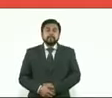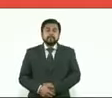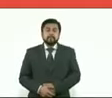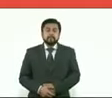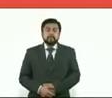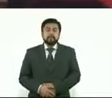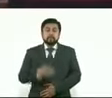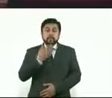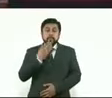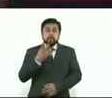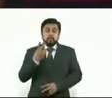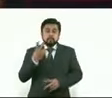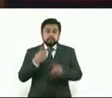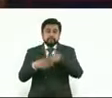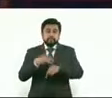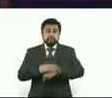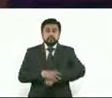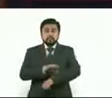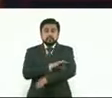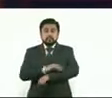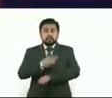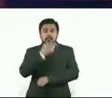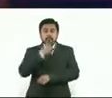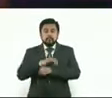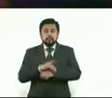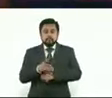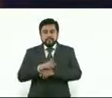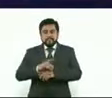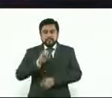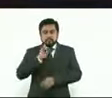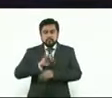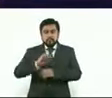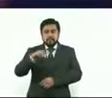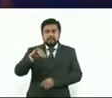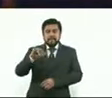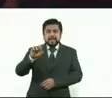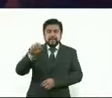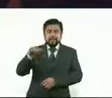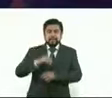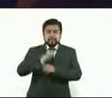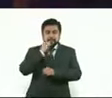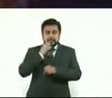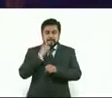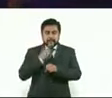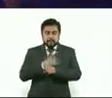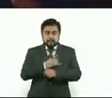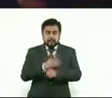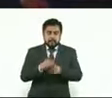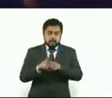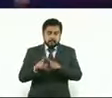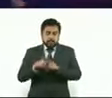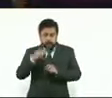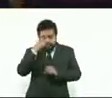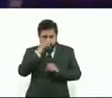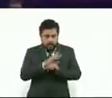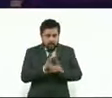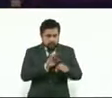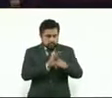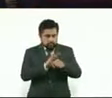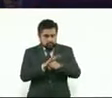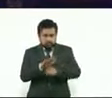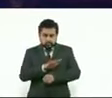Al igual que el arquitecto Miriam Ursúa Venegas, Secretaria de Gestión Integral de Riesgos y Protección